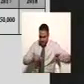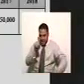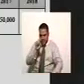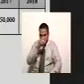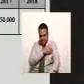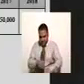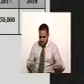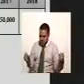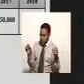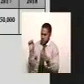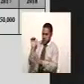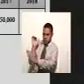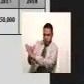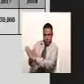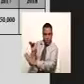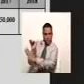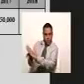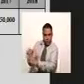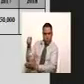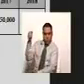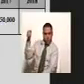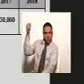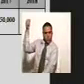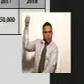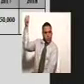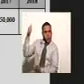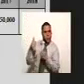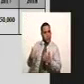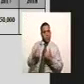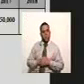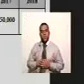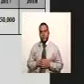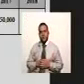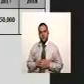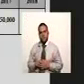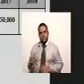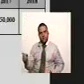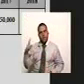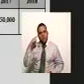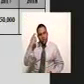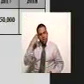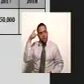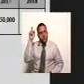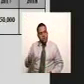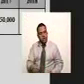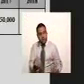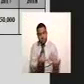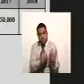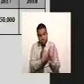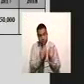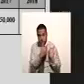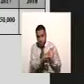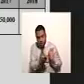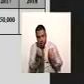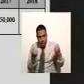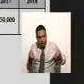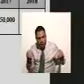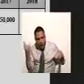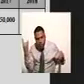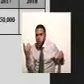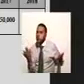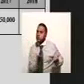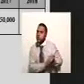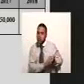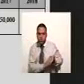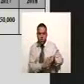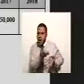responsabilidad, la carga de diligencia para buscar los vehículos y reponerlos. ¿Dónde están,